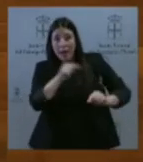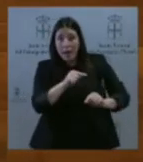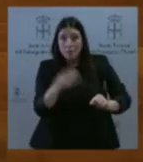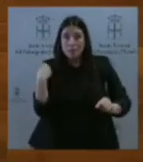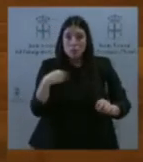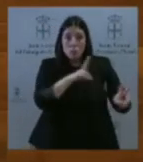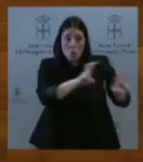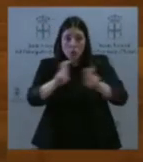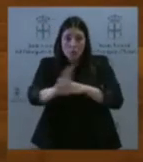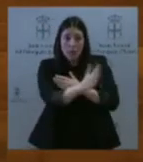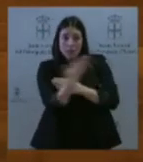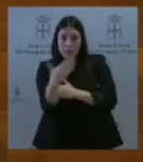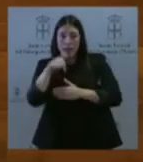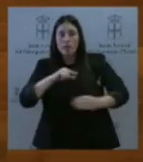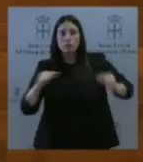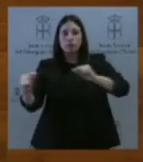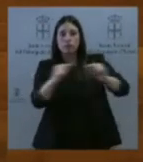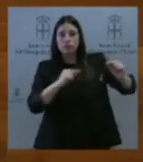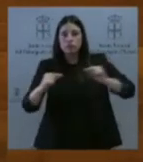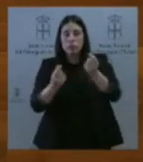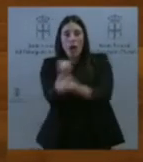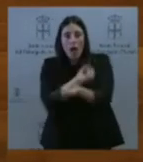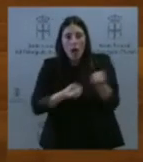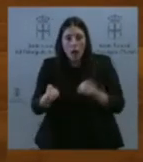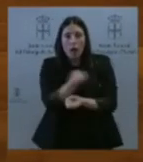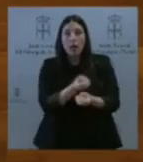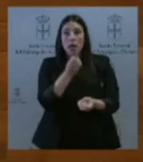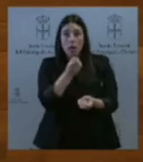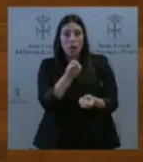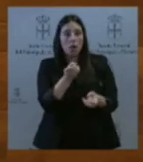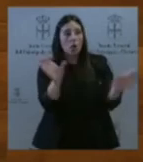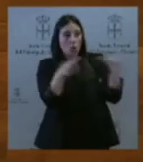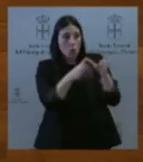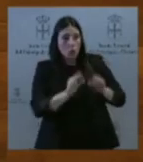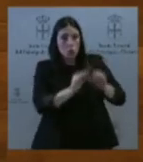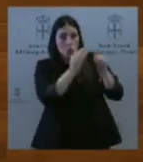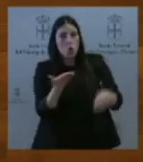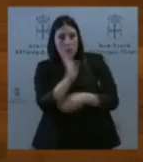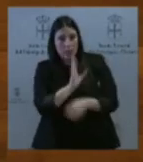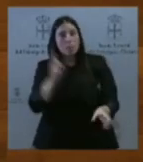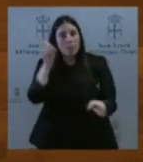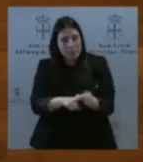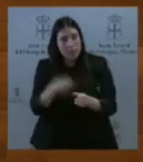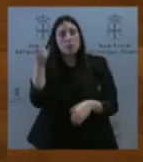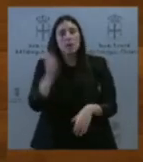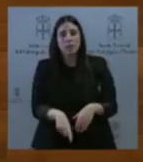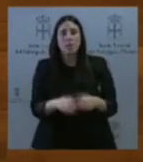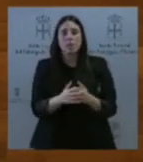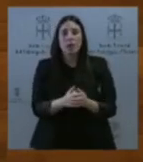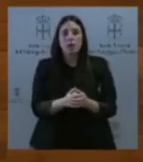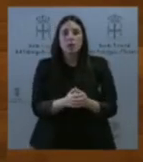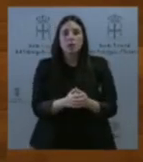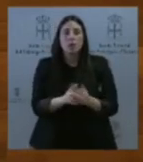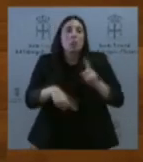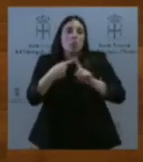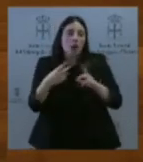ese pleno de patrimonio están también ustedes representados, esta Xunta está representada, aparte de la universidad y de otros elementos